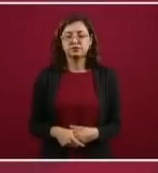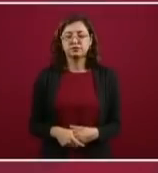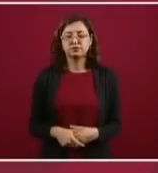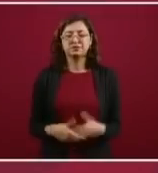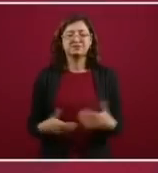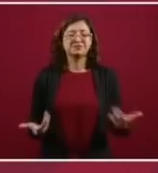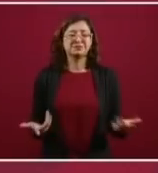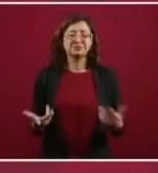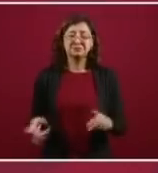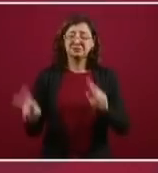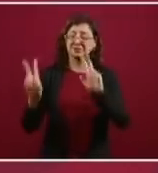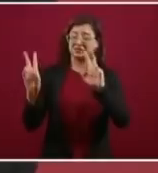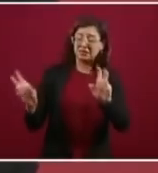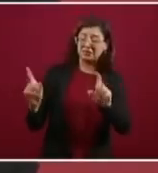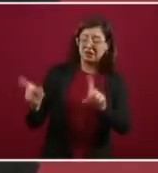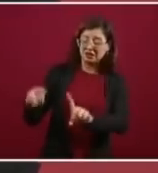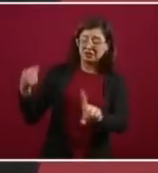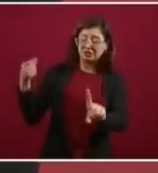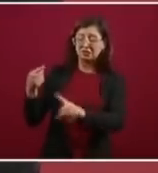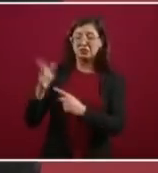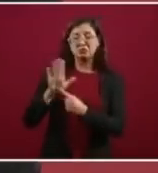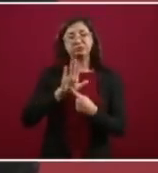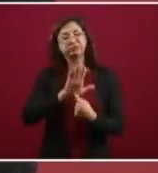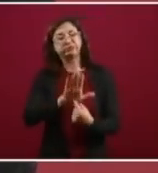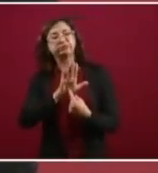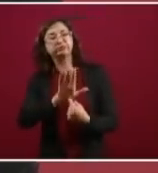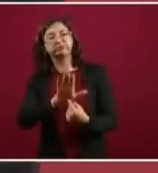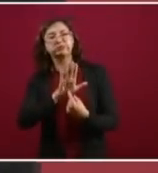tratarlo mucho, porque